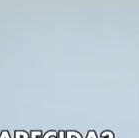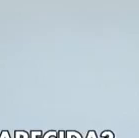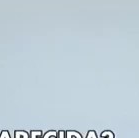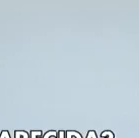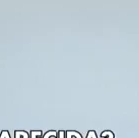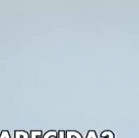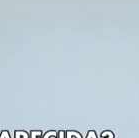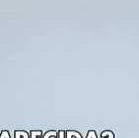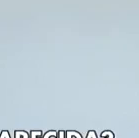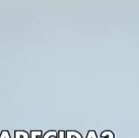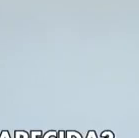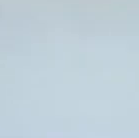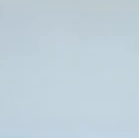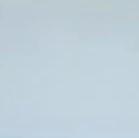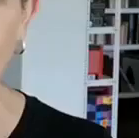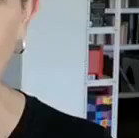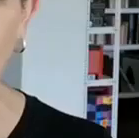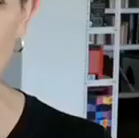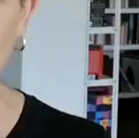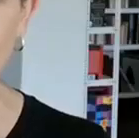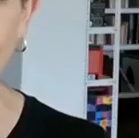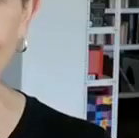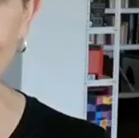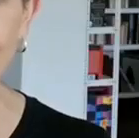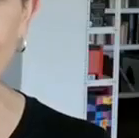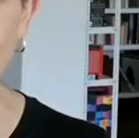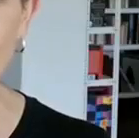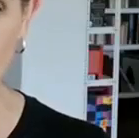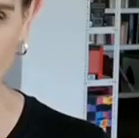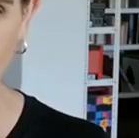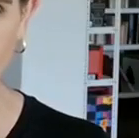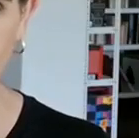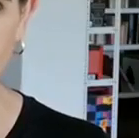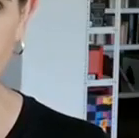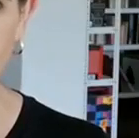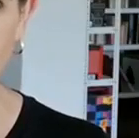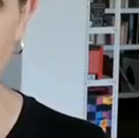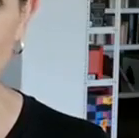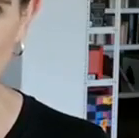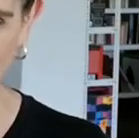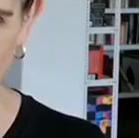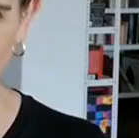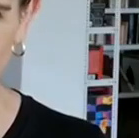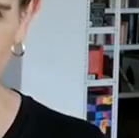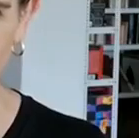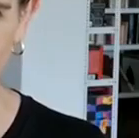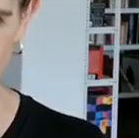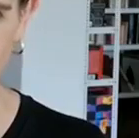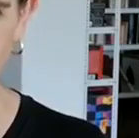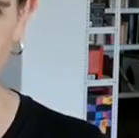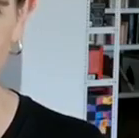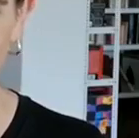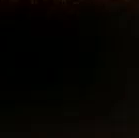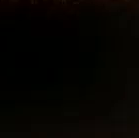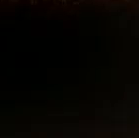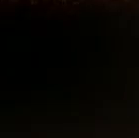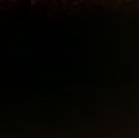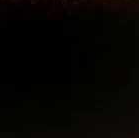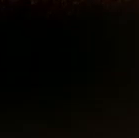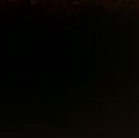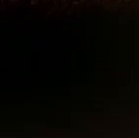antes en una situación parecida? La respuesta es sí. Por supuesto que sí.